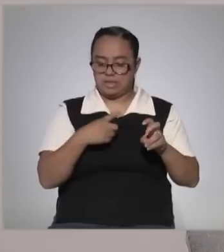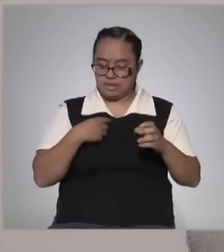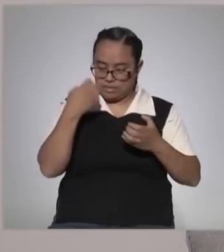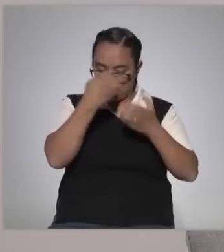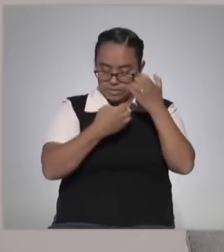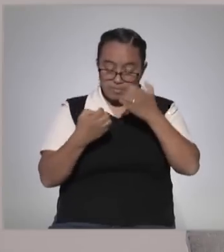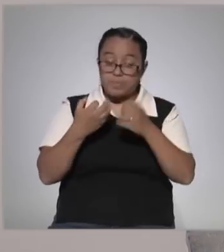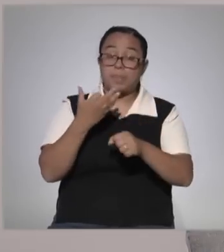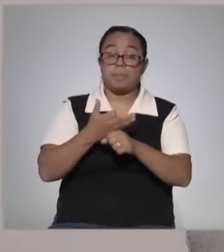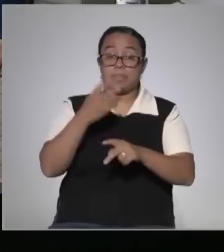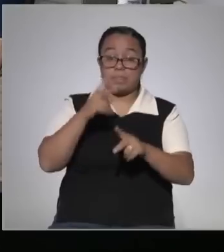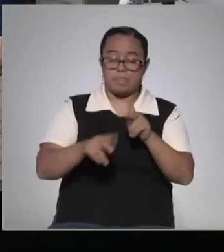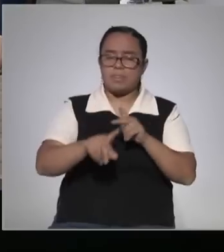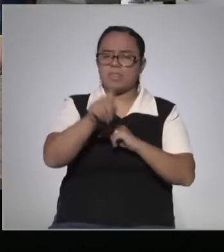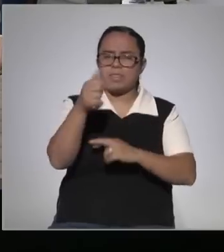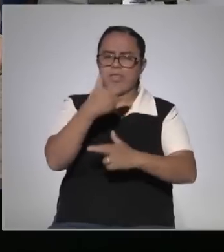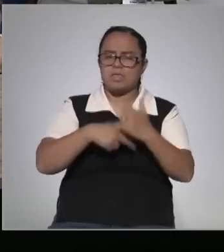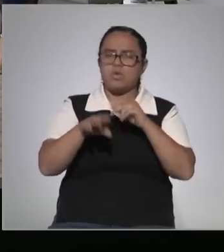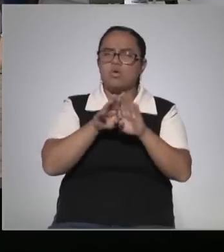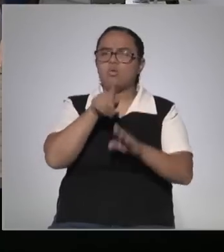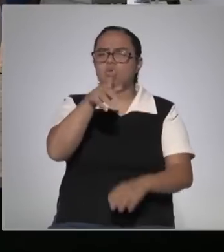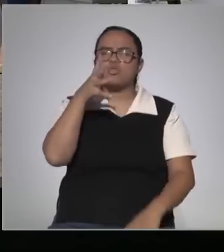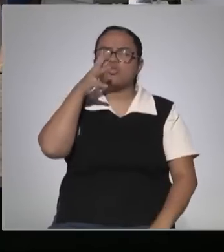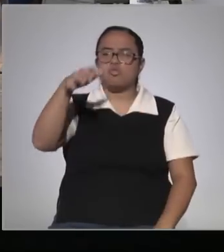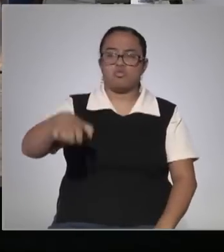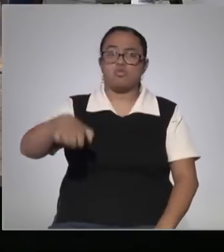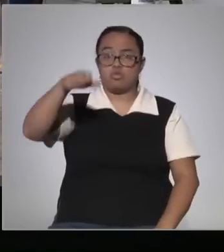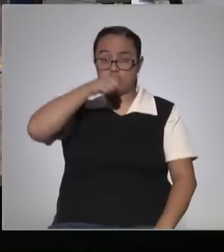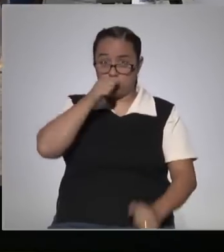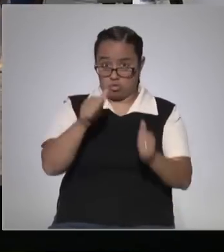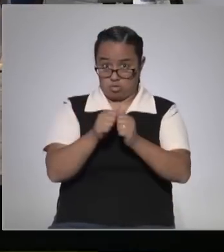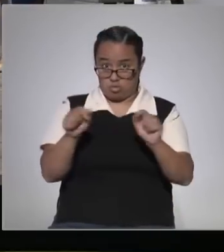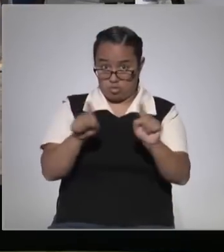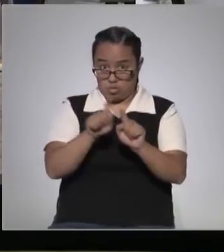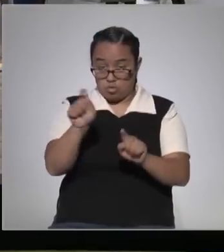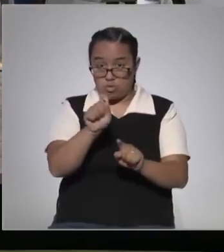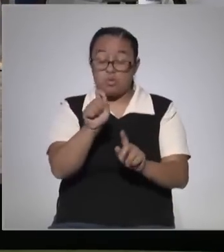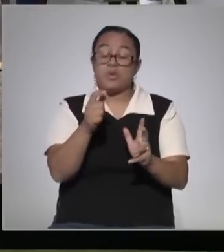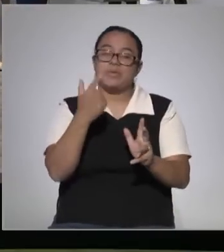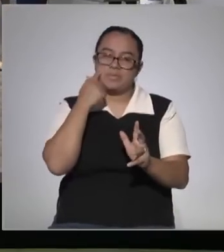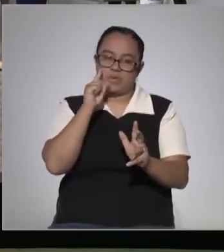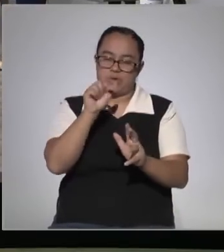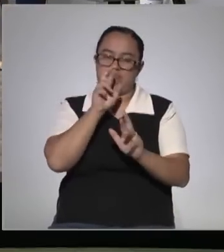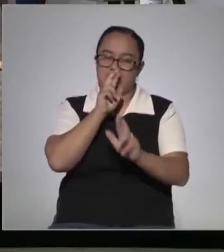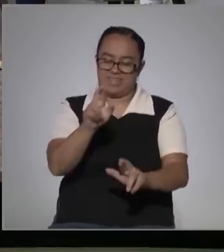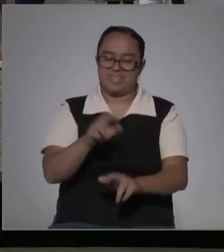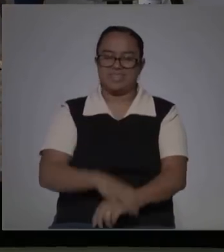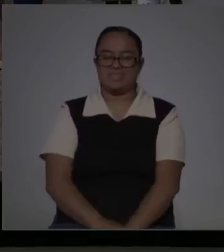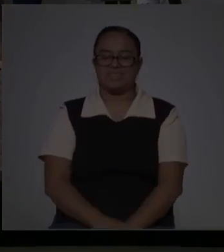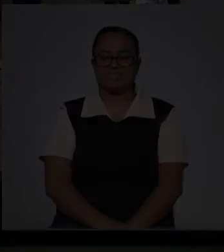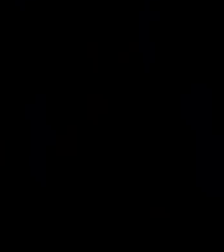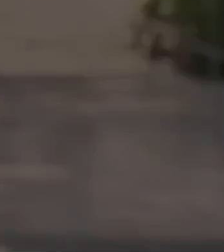a una pausa y regresando. ¿Cómo se ven en la vejez? ¿Con una pareja? Vamos a ver las respuestas. No se vayan.